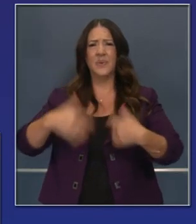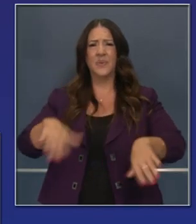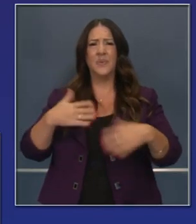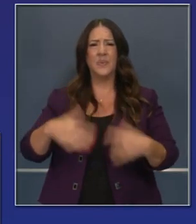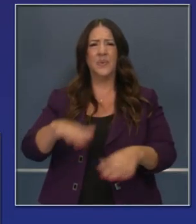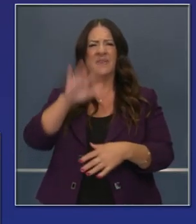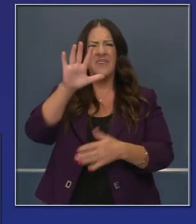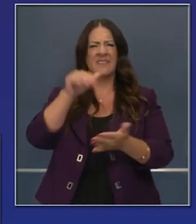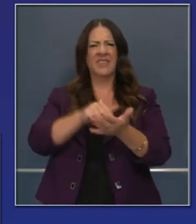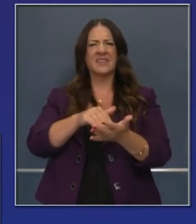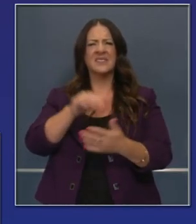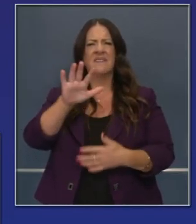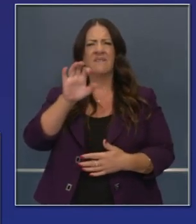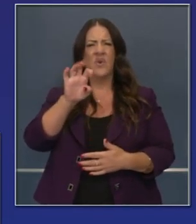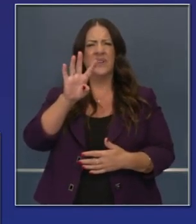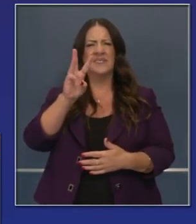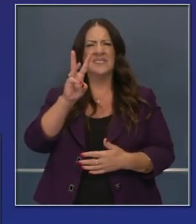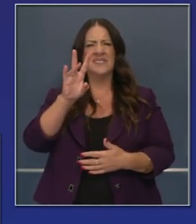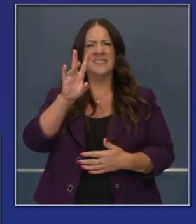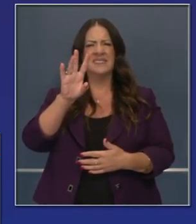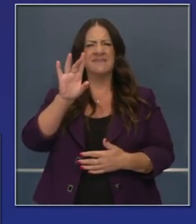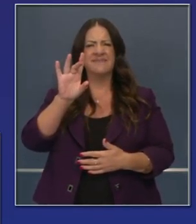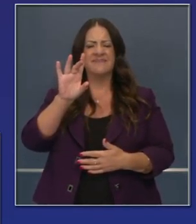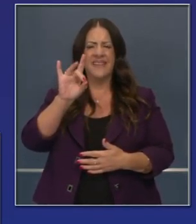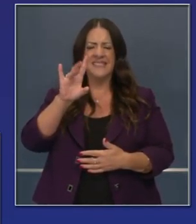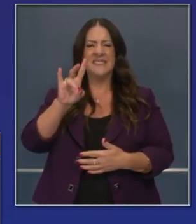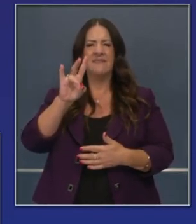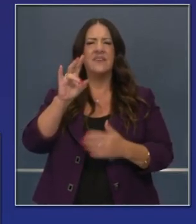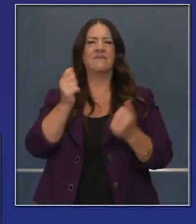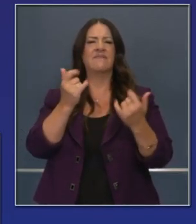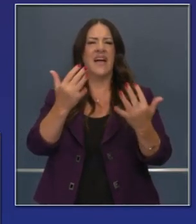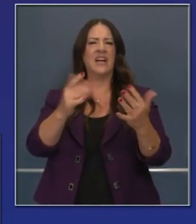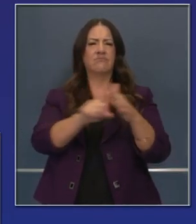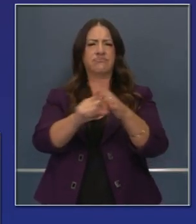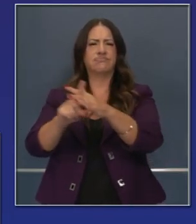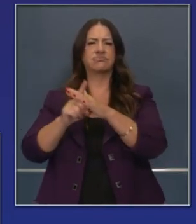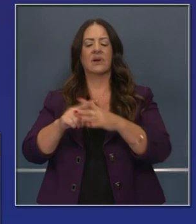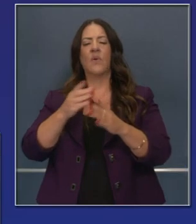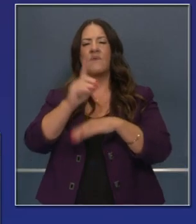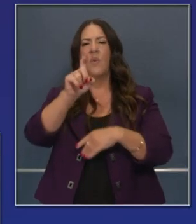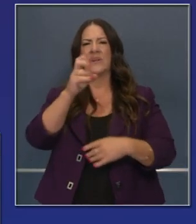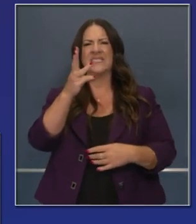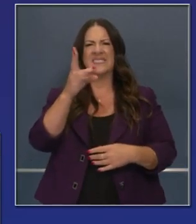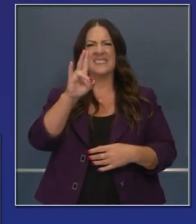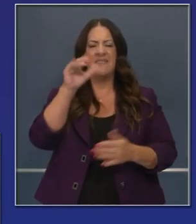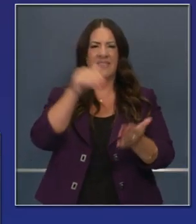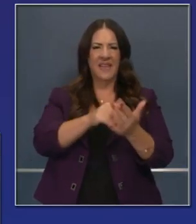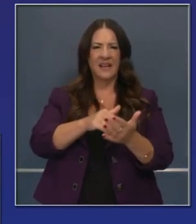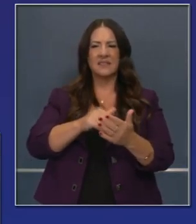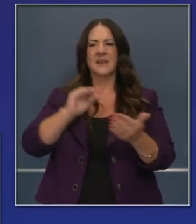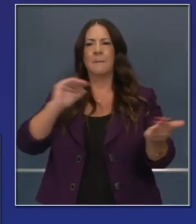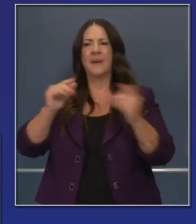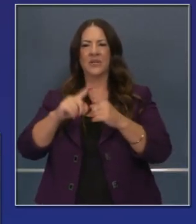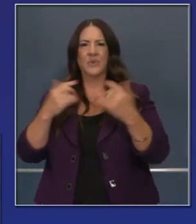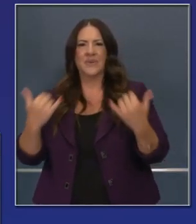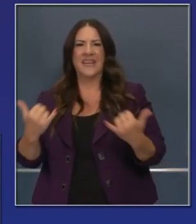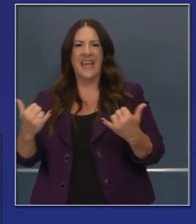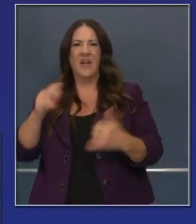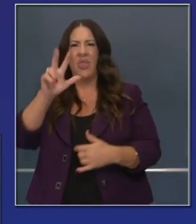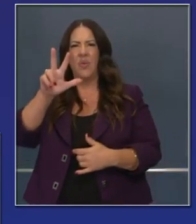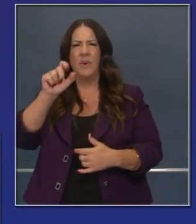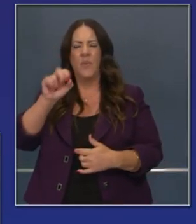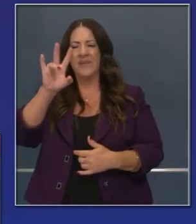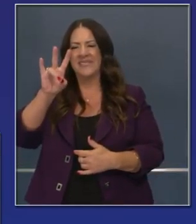2019, menos de 5.500 incendios. Hoy día, 2020, más de 8.000 incendios.